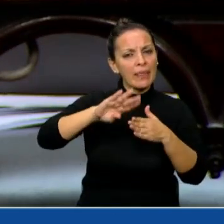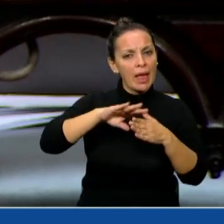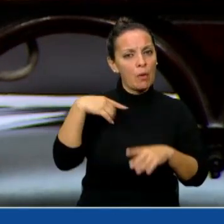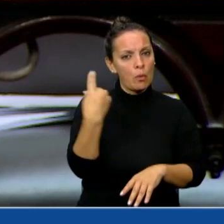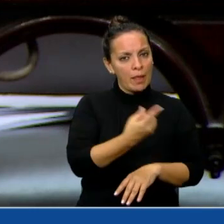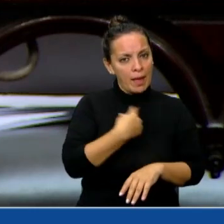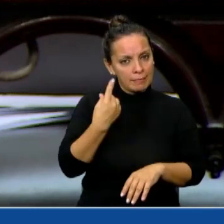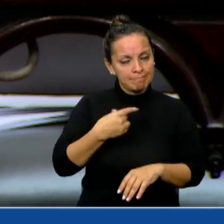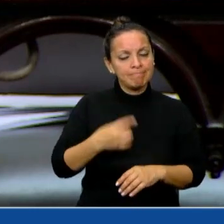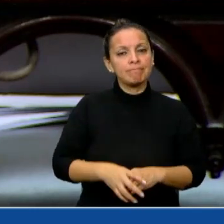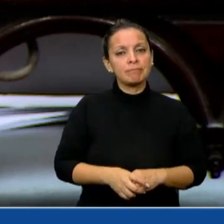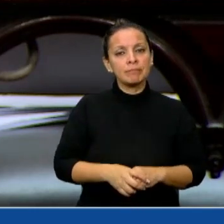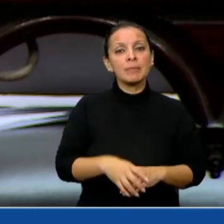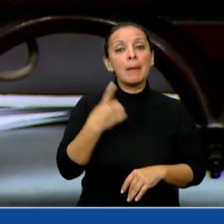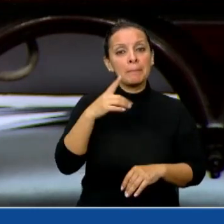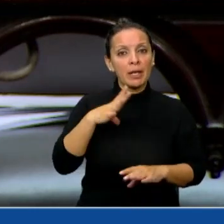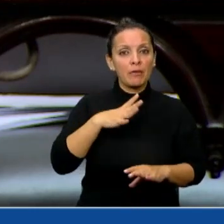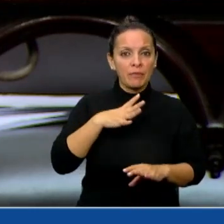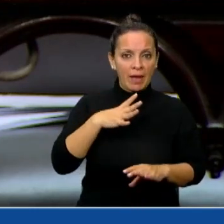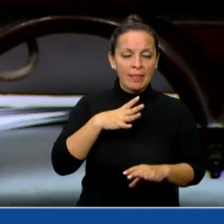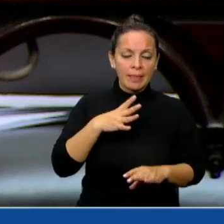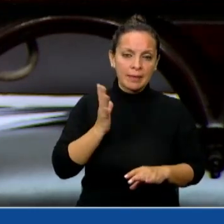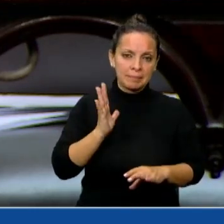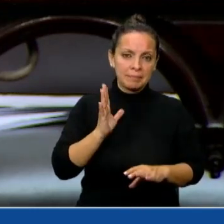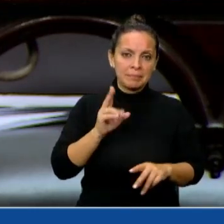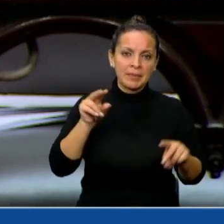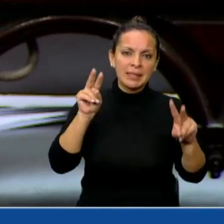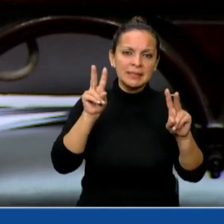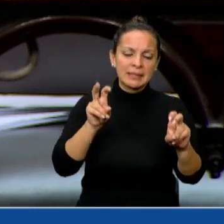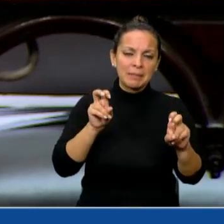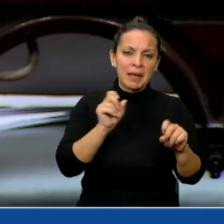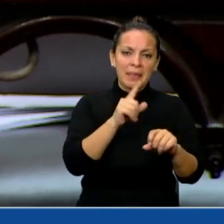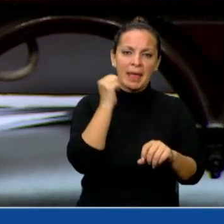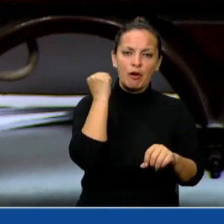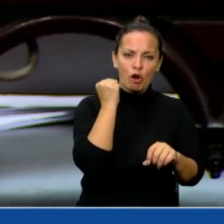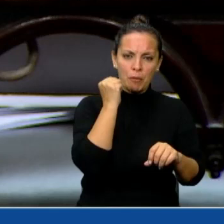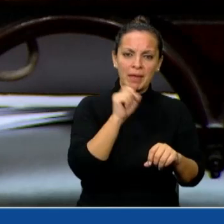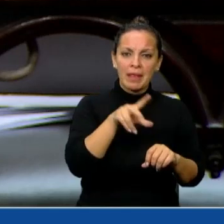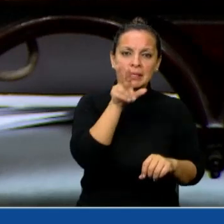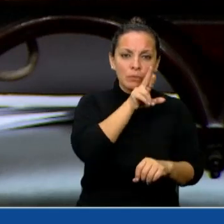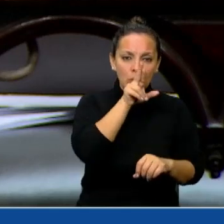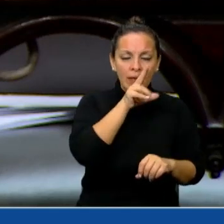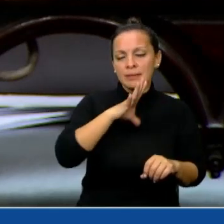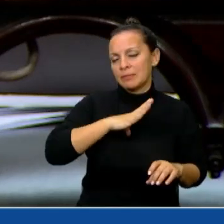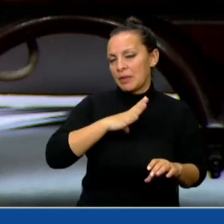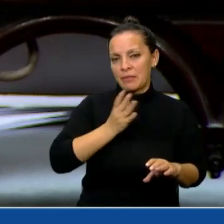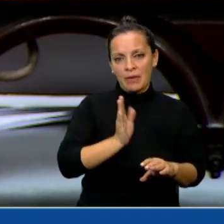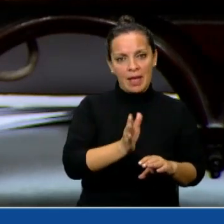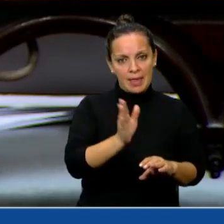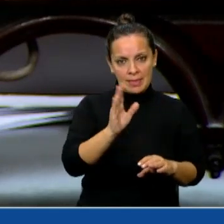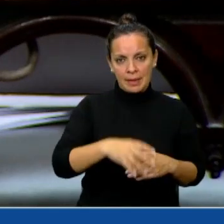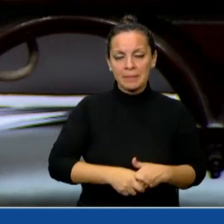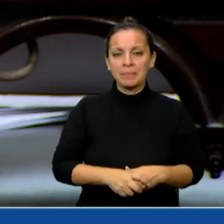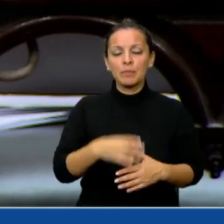paso más, pero todavía en materia de inserción económica de las mujeres tenemos un largo camino por recorrer en